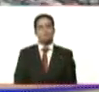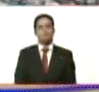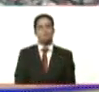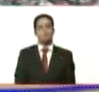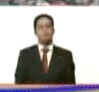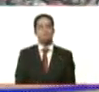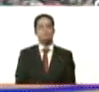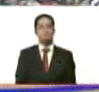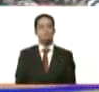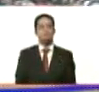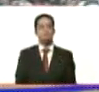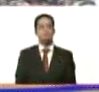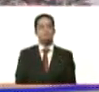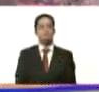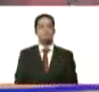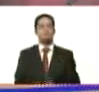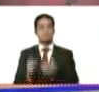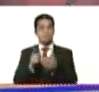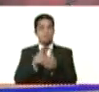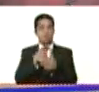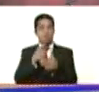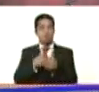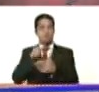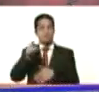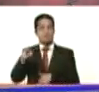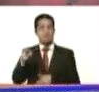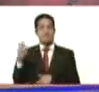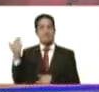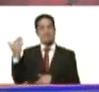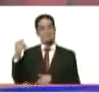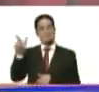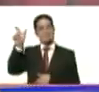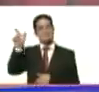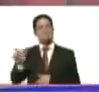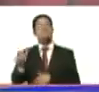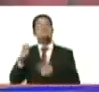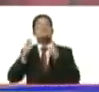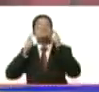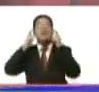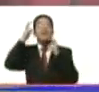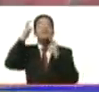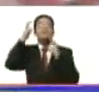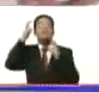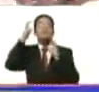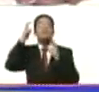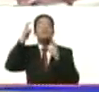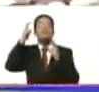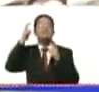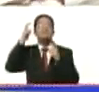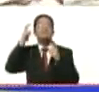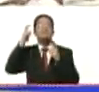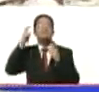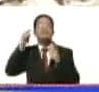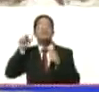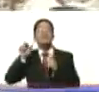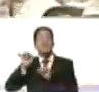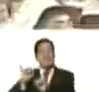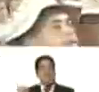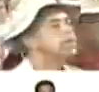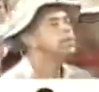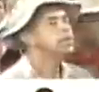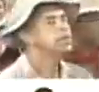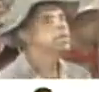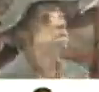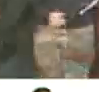Fue solo entonces cuando el comandante Chávez hizo la lectura estratégica